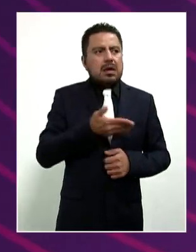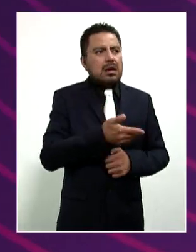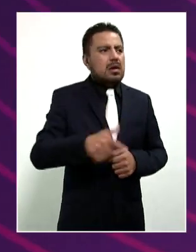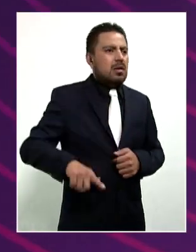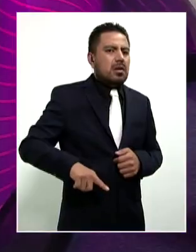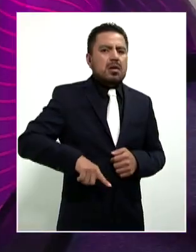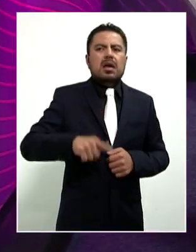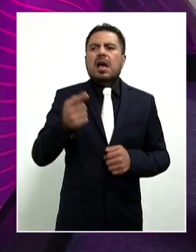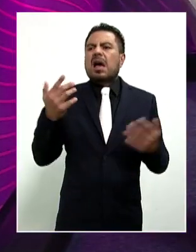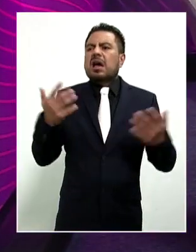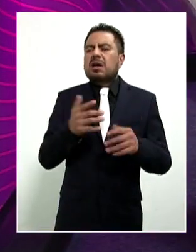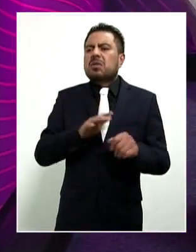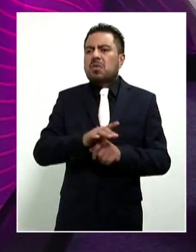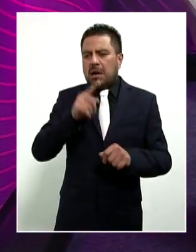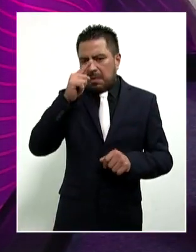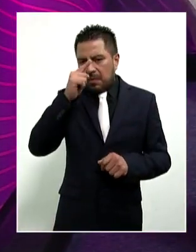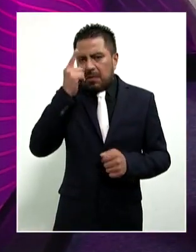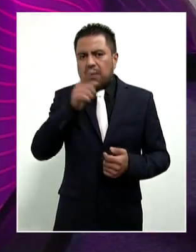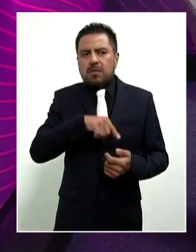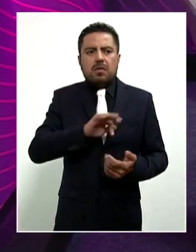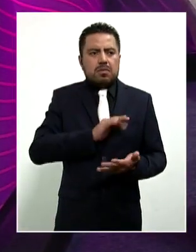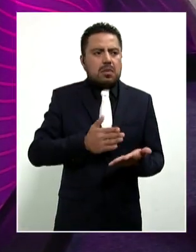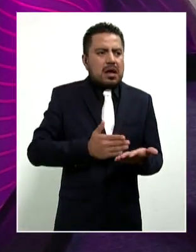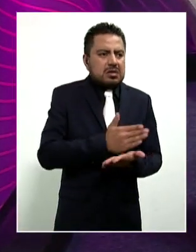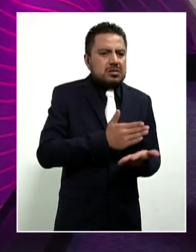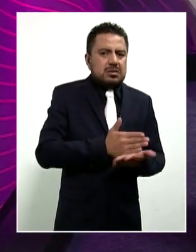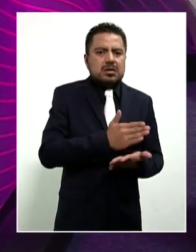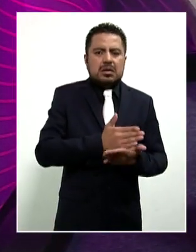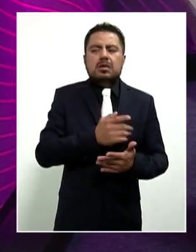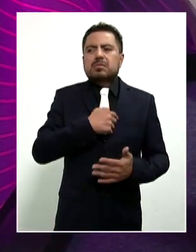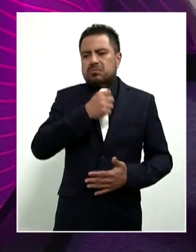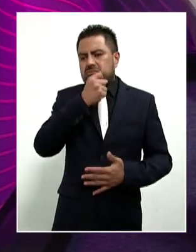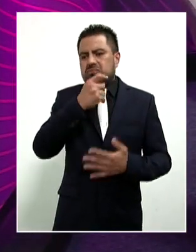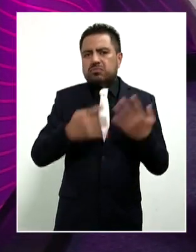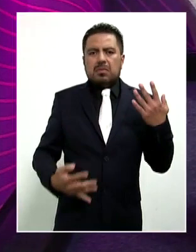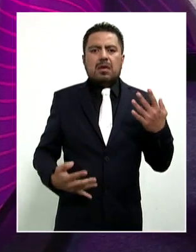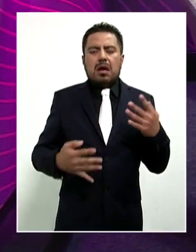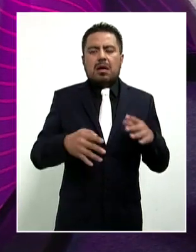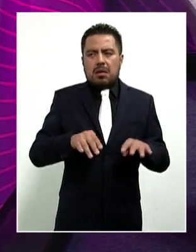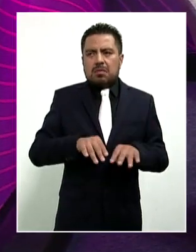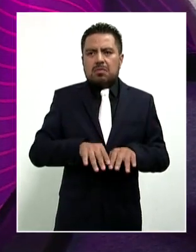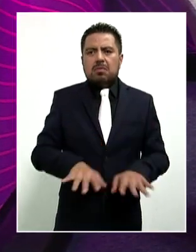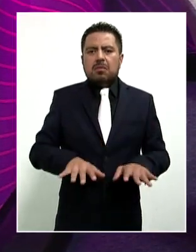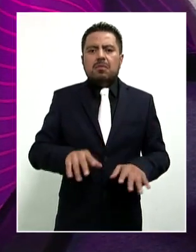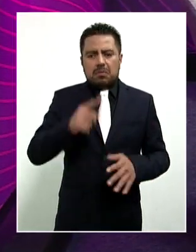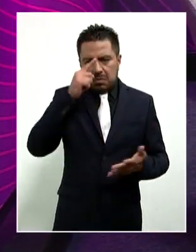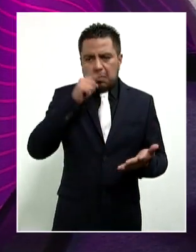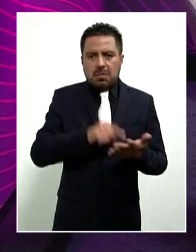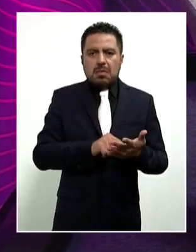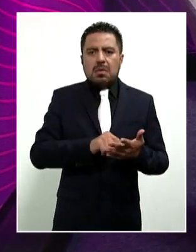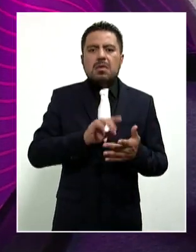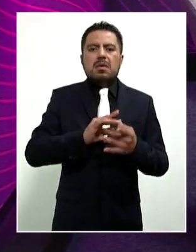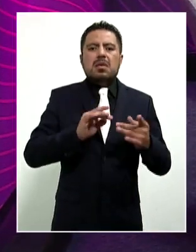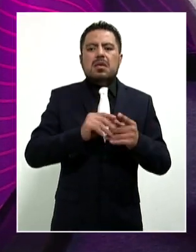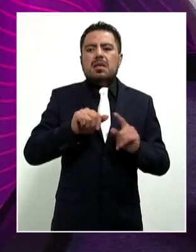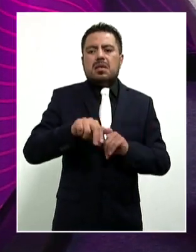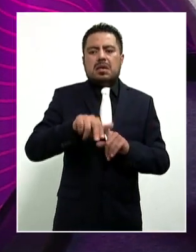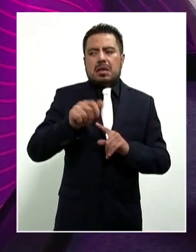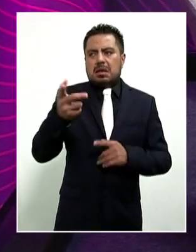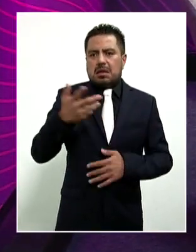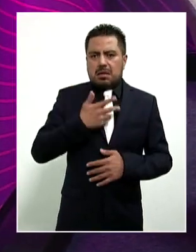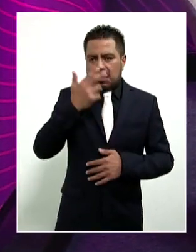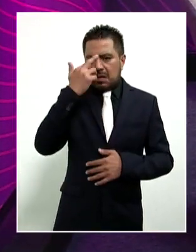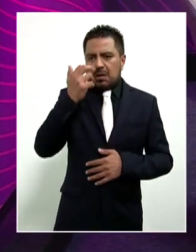haciendo para justamente facilitar también ese acceso, ¿no? Sí, son varias las vías, ¿no? Yo creo que lo que apunta Ana tiene toda la razón.